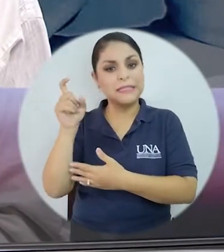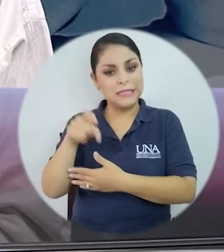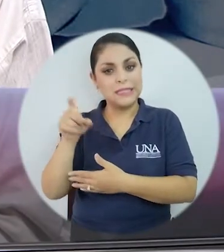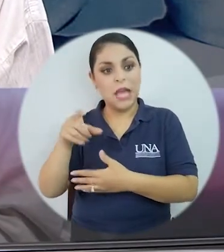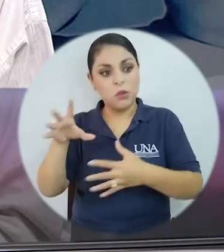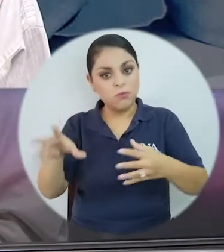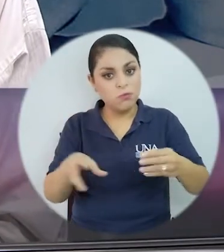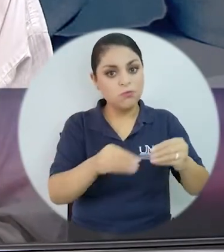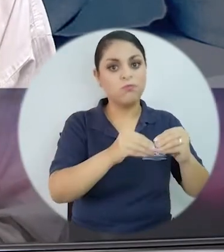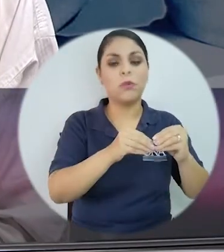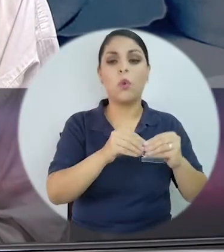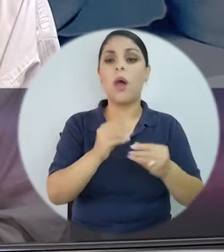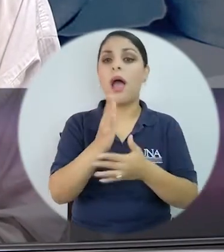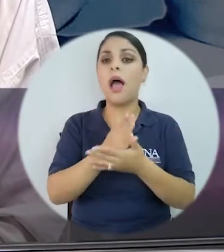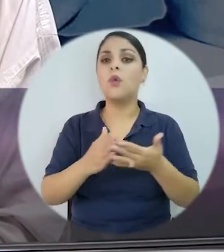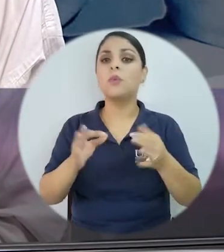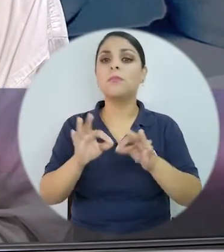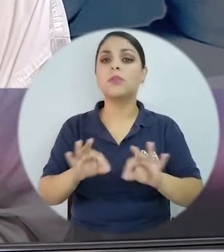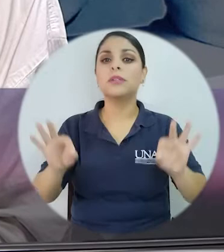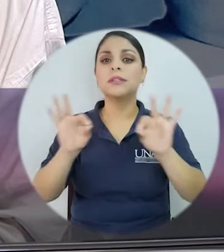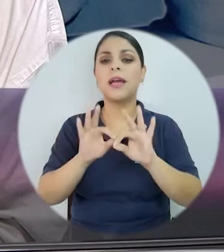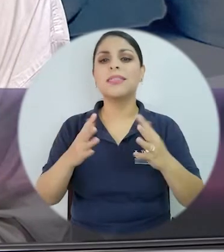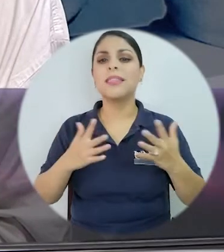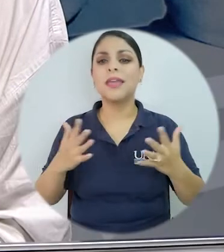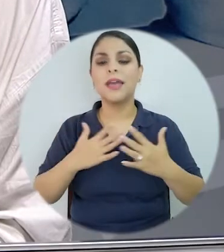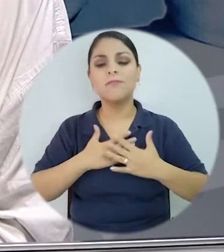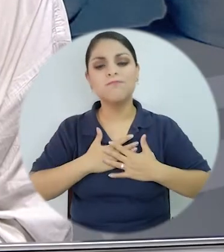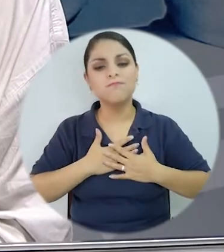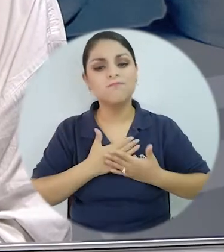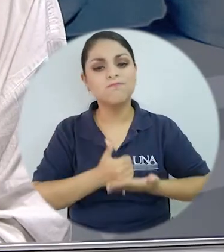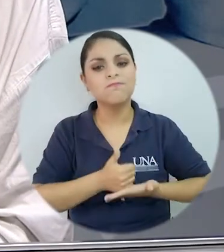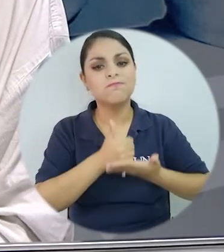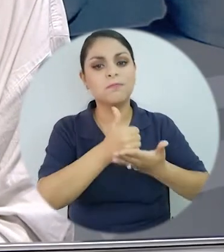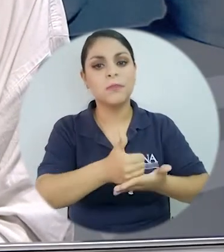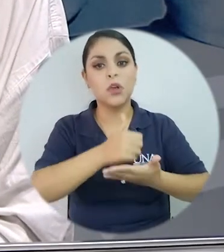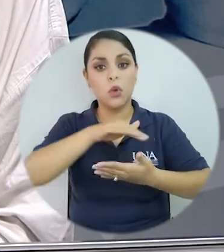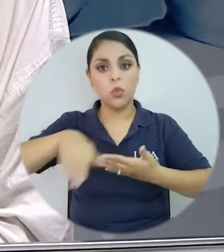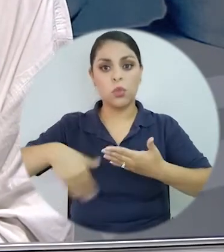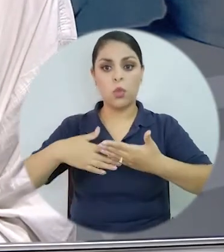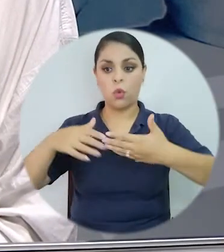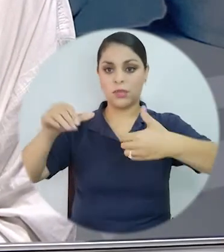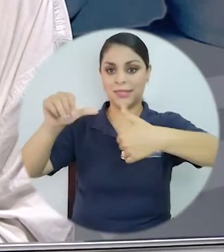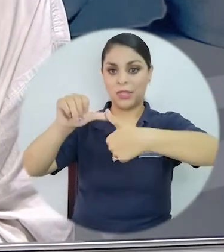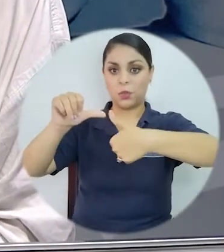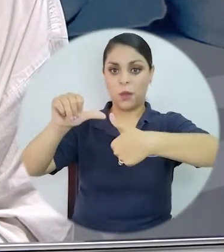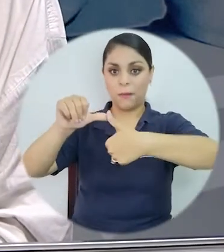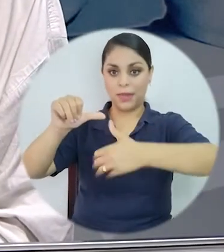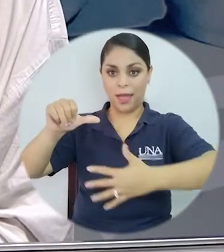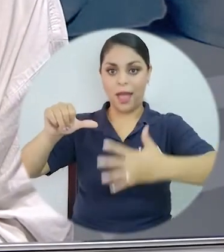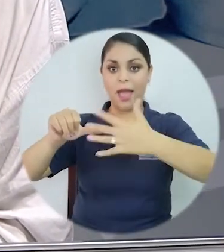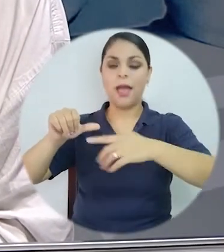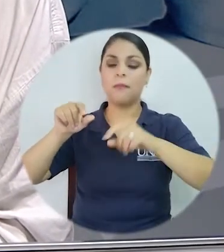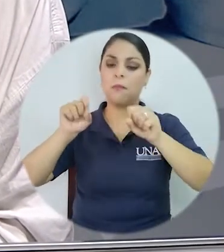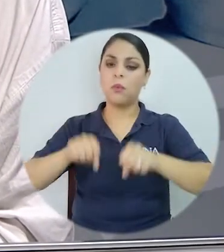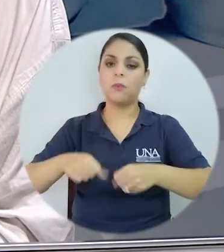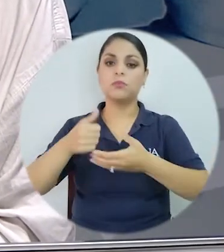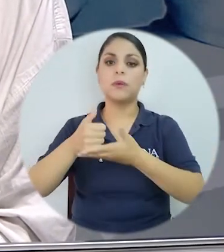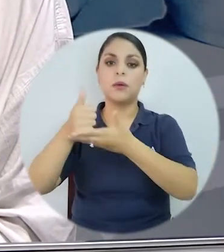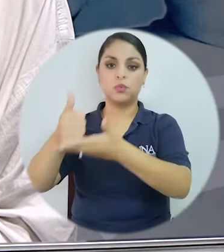de acuerdo con un elemento también importante: solidarizarnos con el resto de Centroamérica, que bien podemos